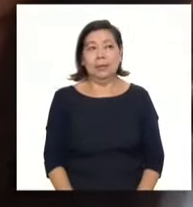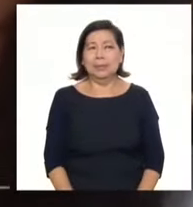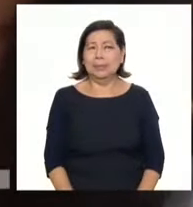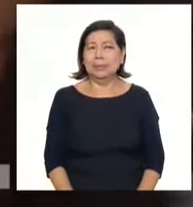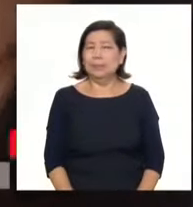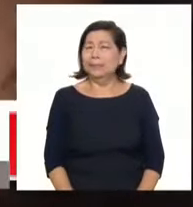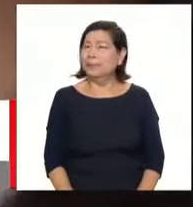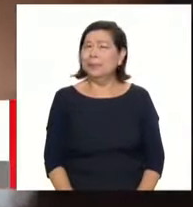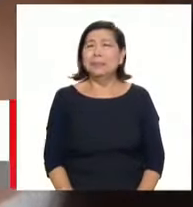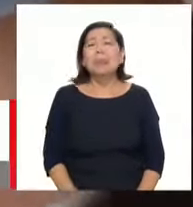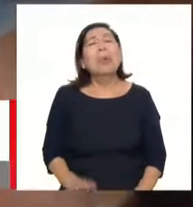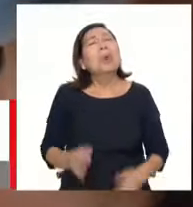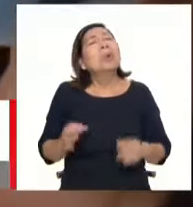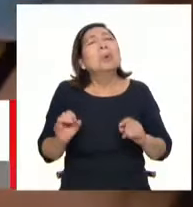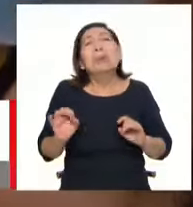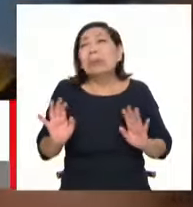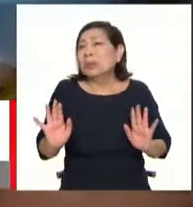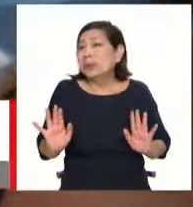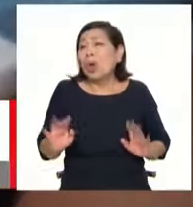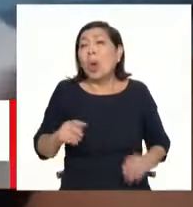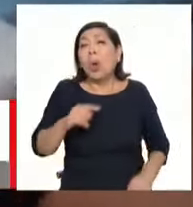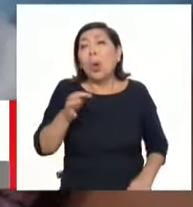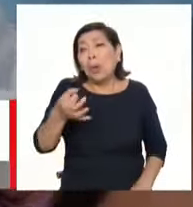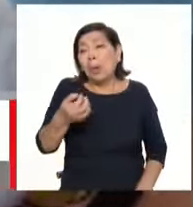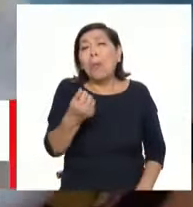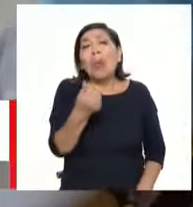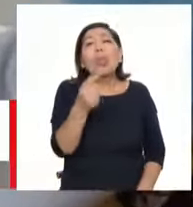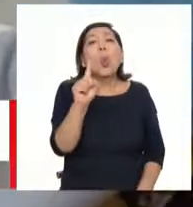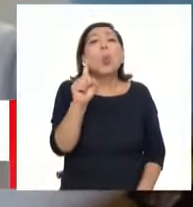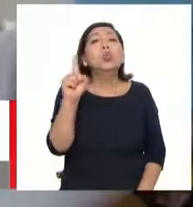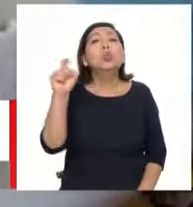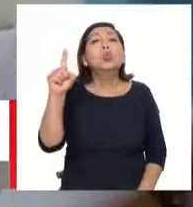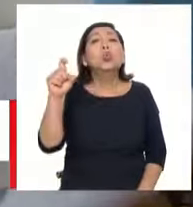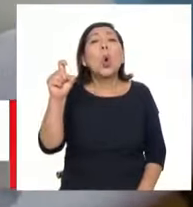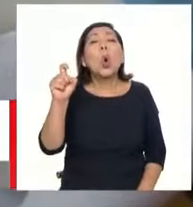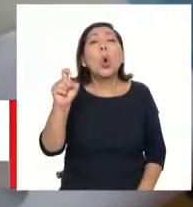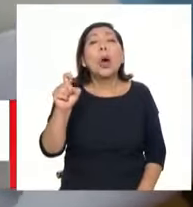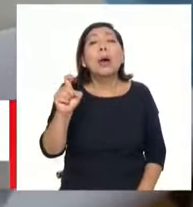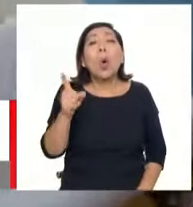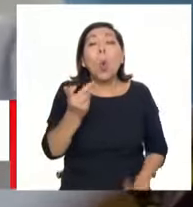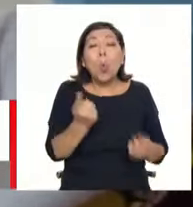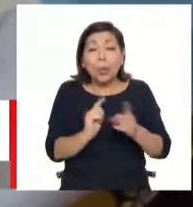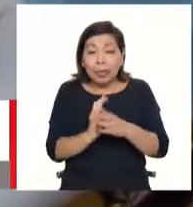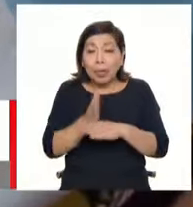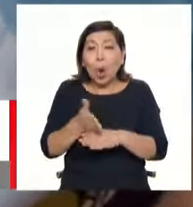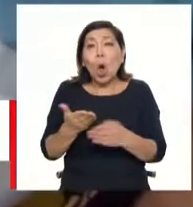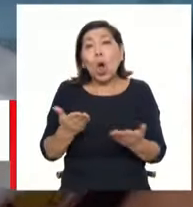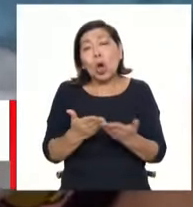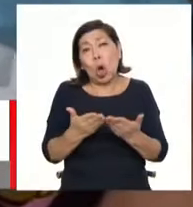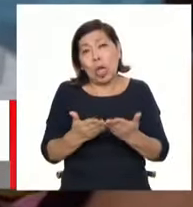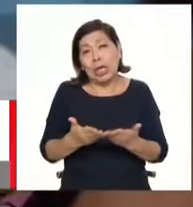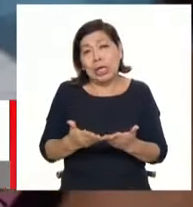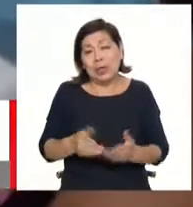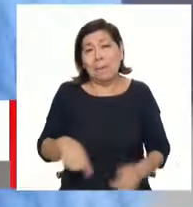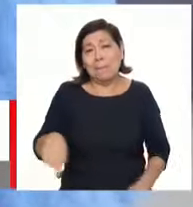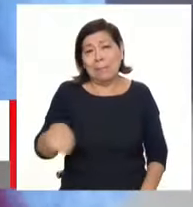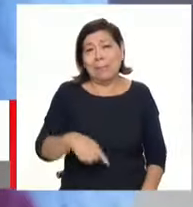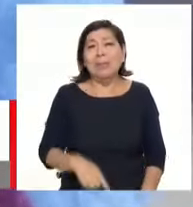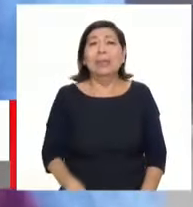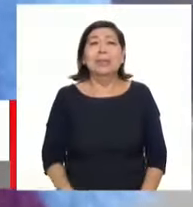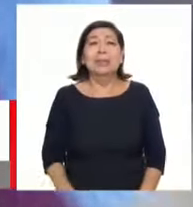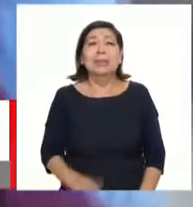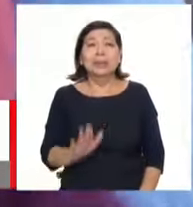No, se tragó accidentalmente una moneda de un sol durante su primer día de clases en el centro educativo